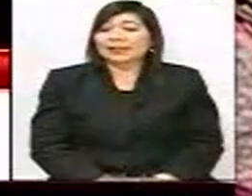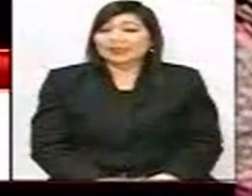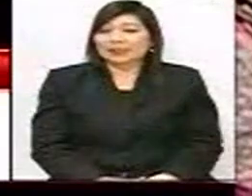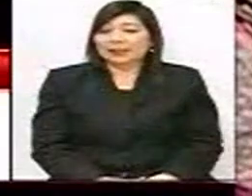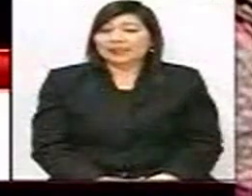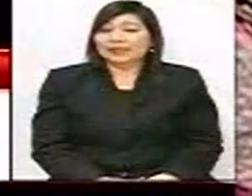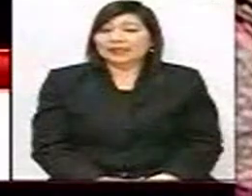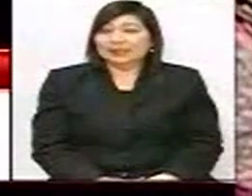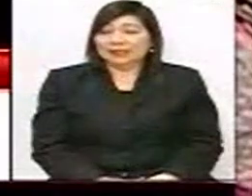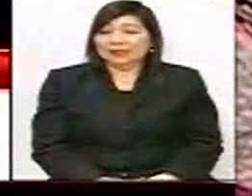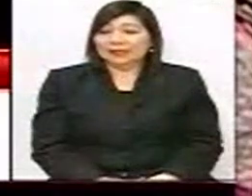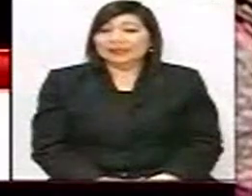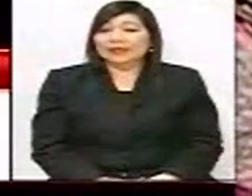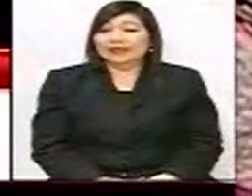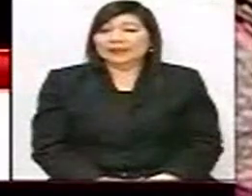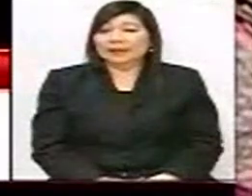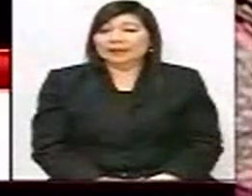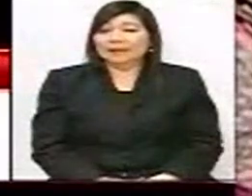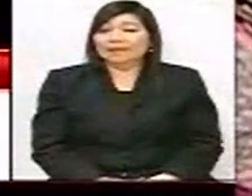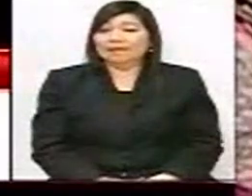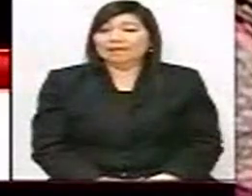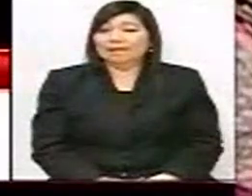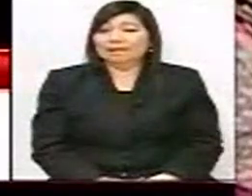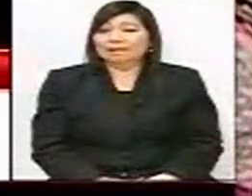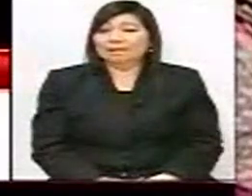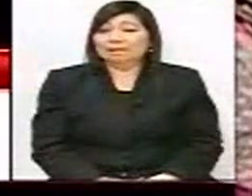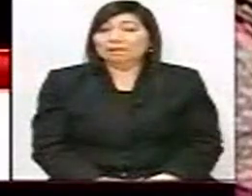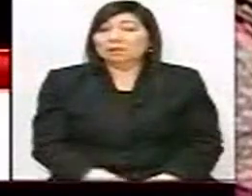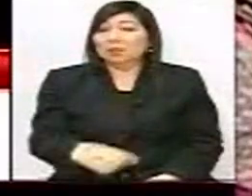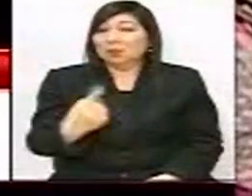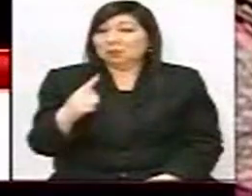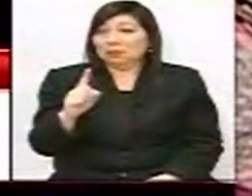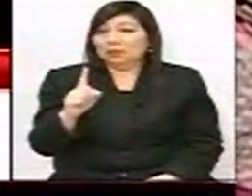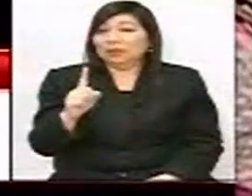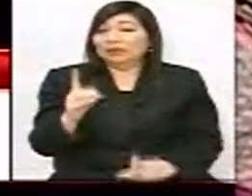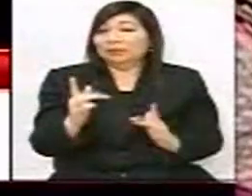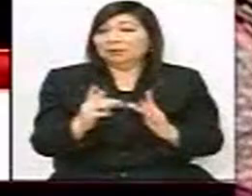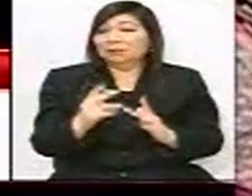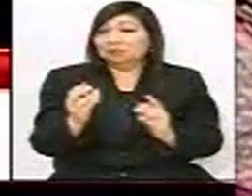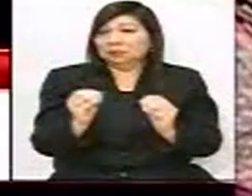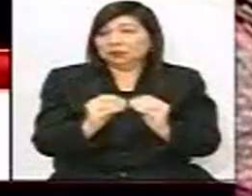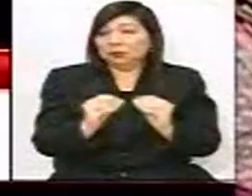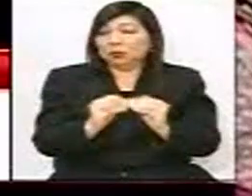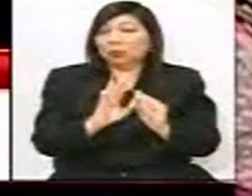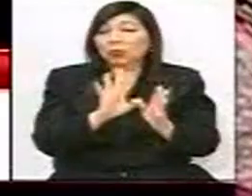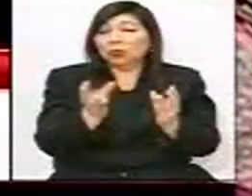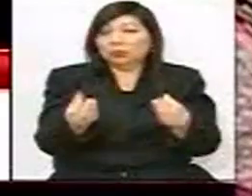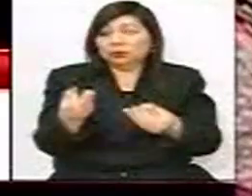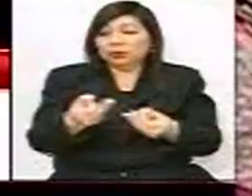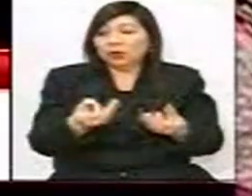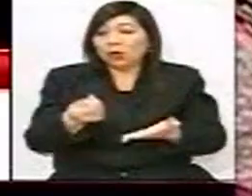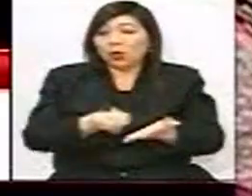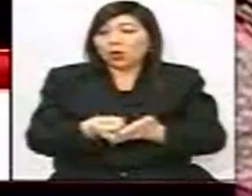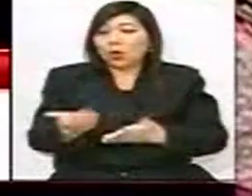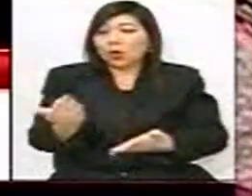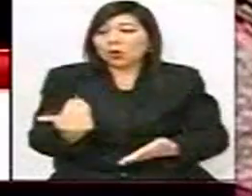No, $20 millones. No sé si es un millón de la entidad, son $20 millones en el